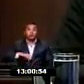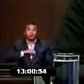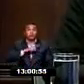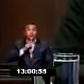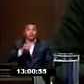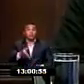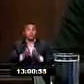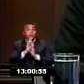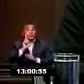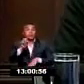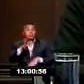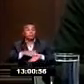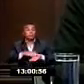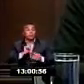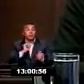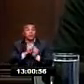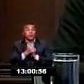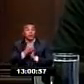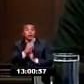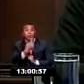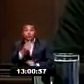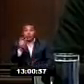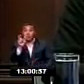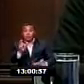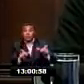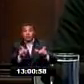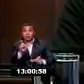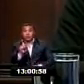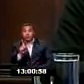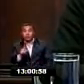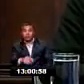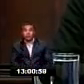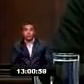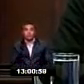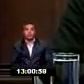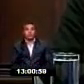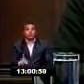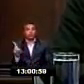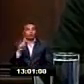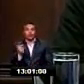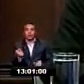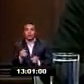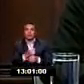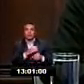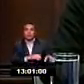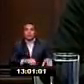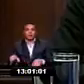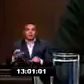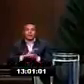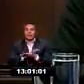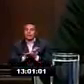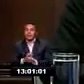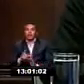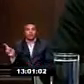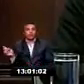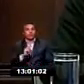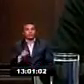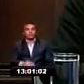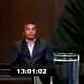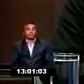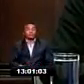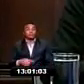esos casos es que cada persona, que cada organización se abstenga de hacer estos eventos, que no los convoque. Me